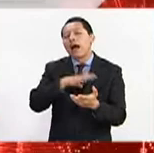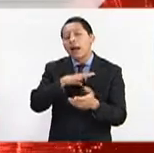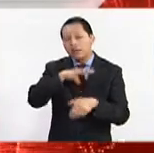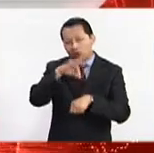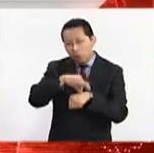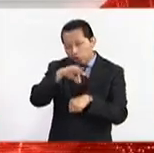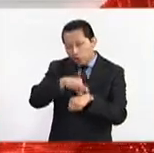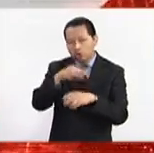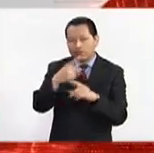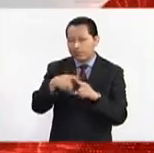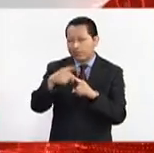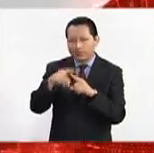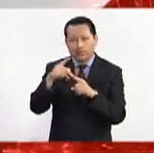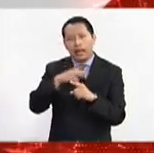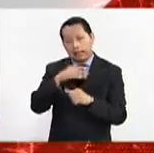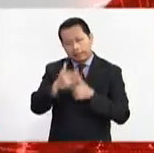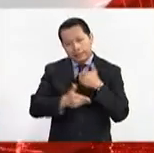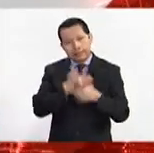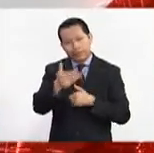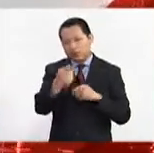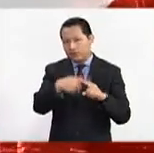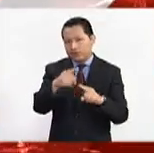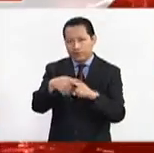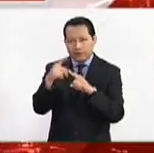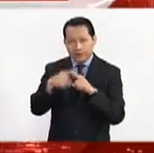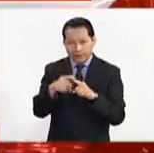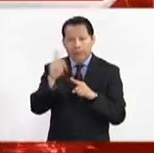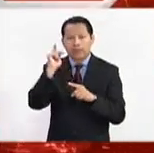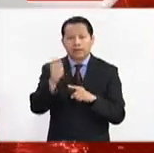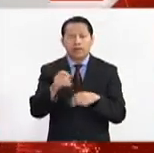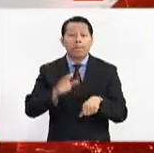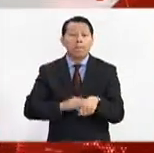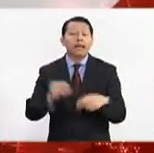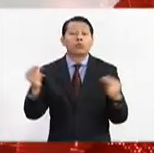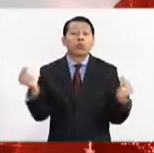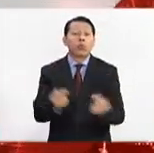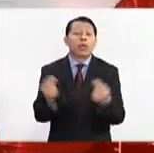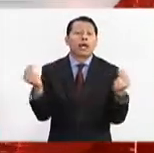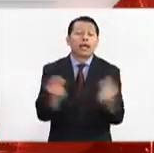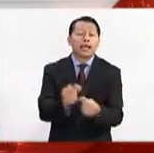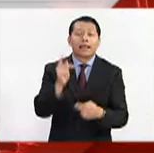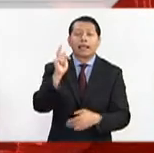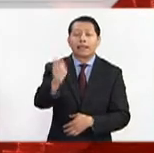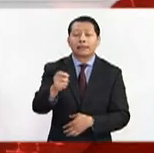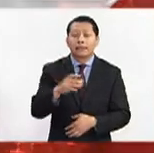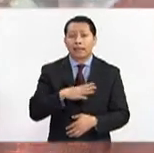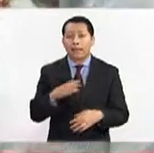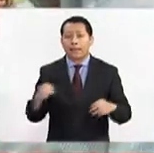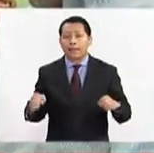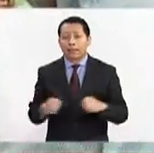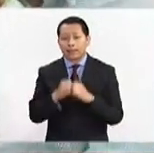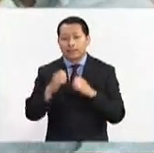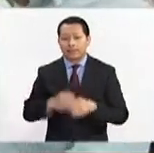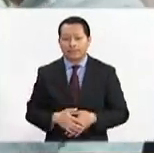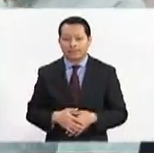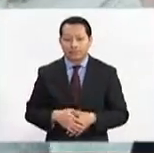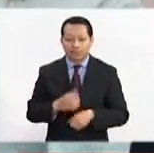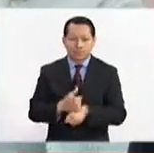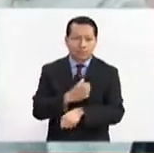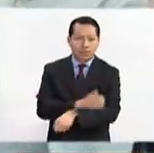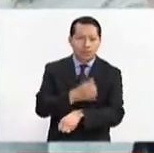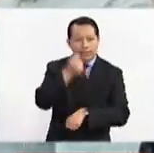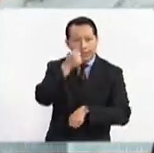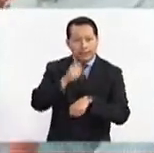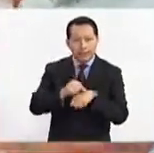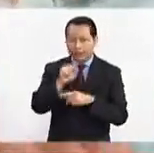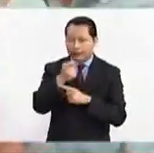otras instalaciones que prestan servicios públicos. Pero creo que lo más urgente es ahorita atender la emergencia. Acompañado por los secretarios